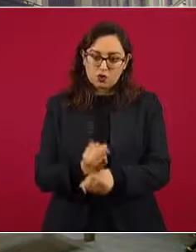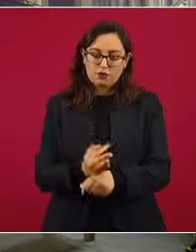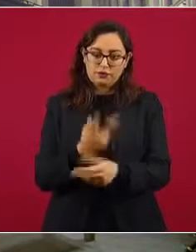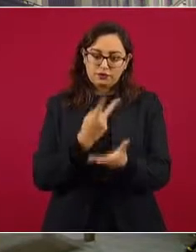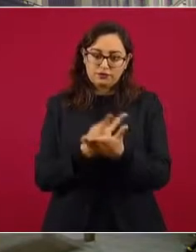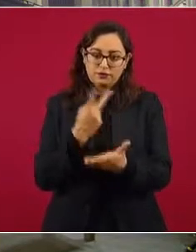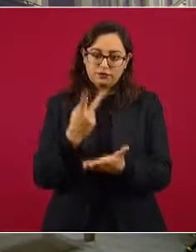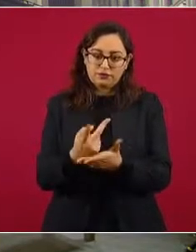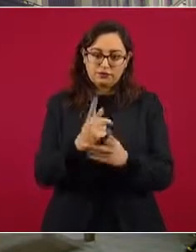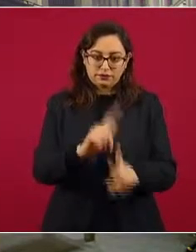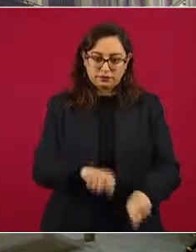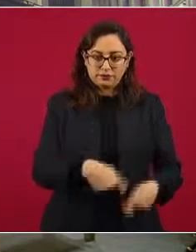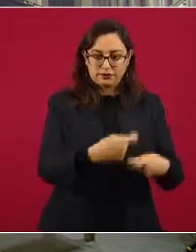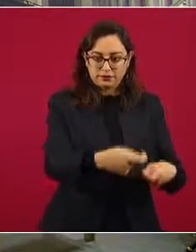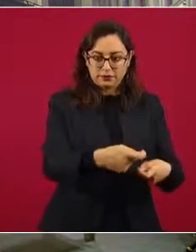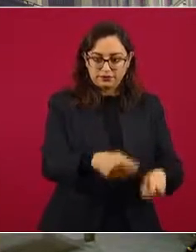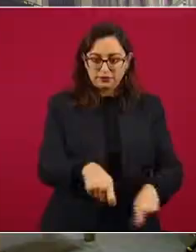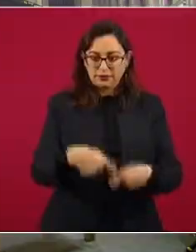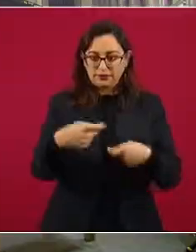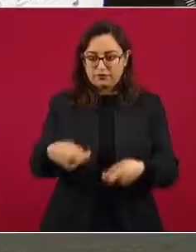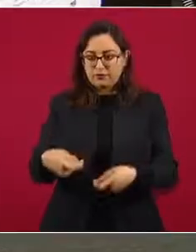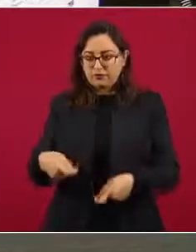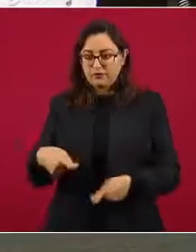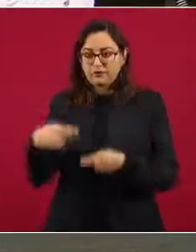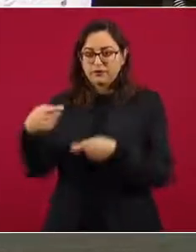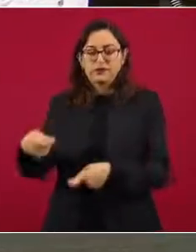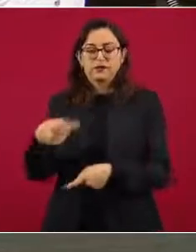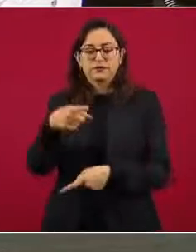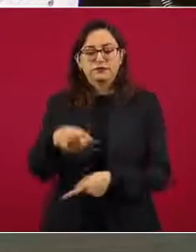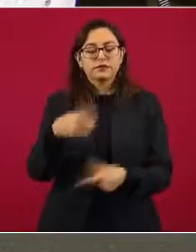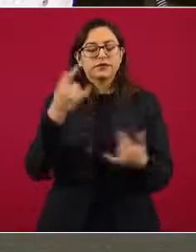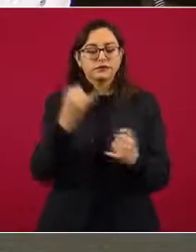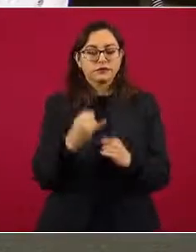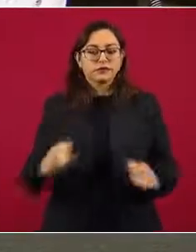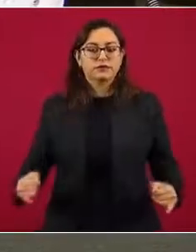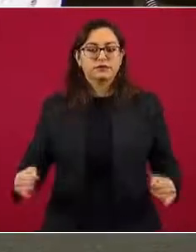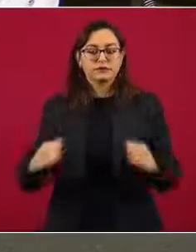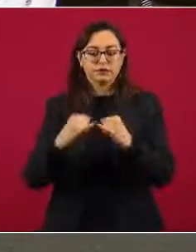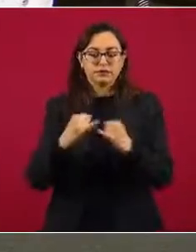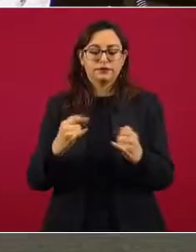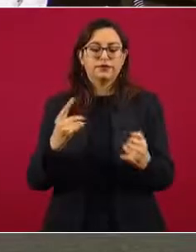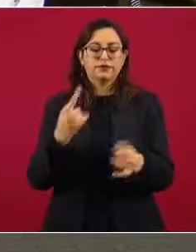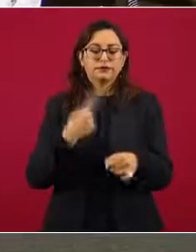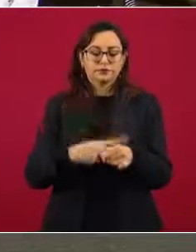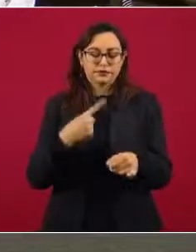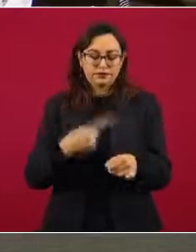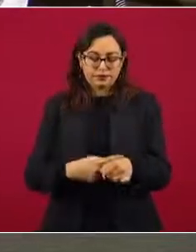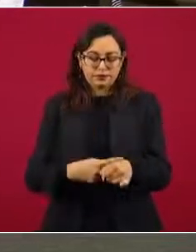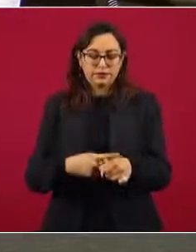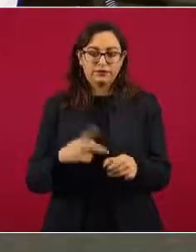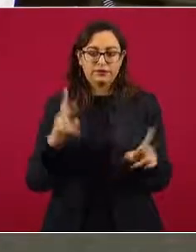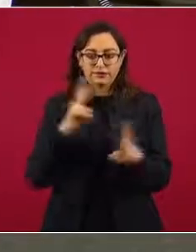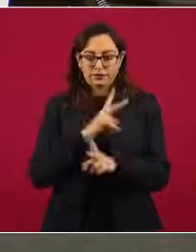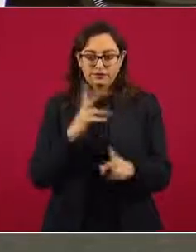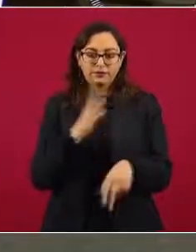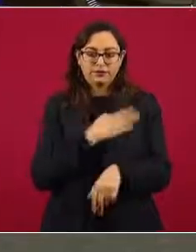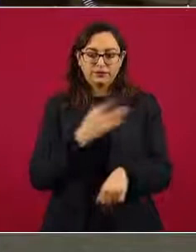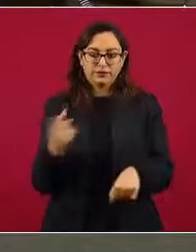jefe de residentes del Instituto Nacional de Enfermedades Respiratorias. Muy buenos días tengan todas y todos